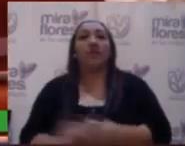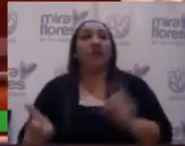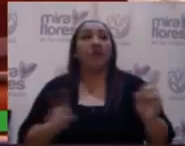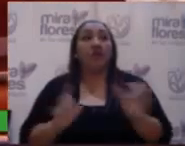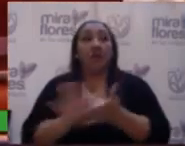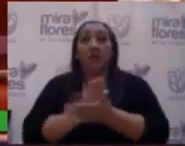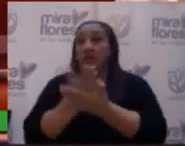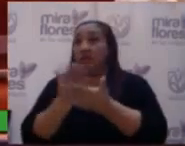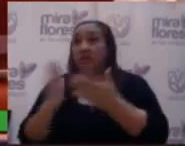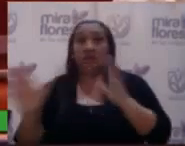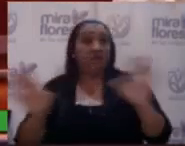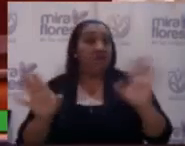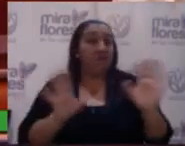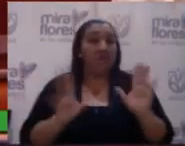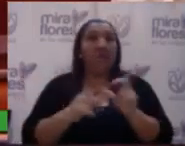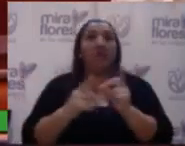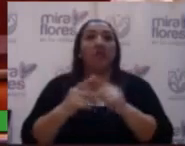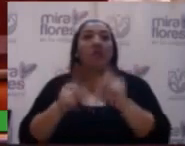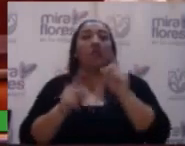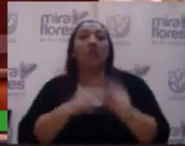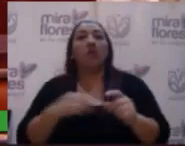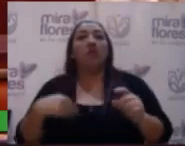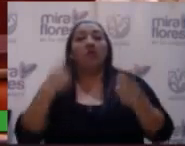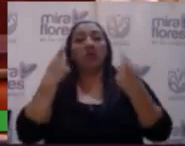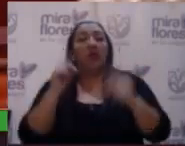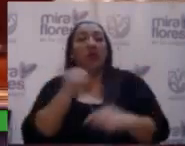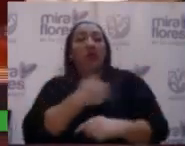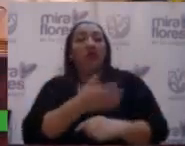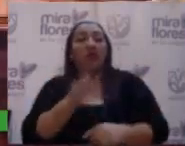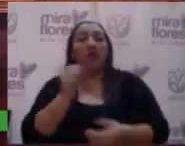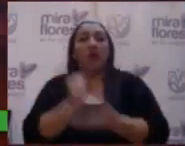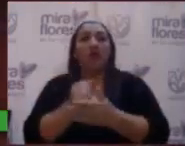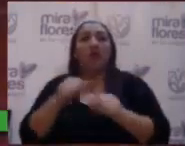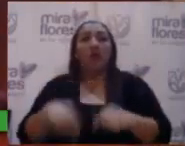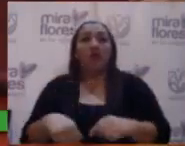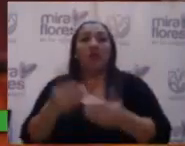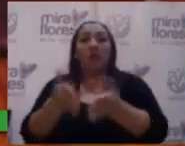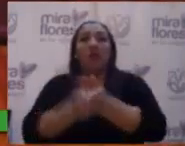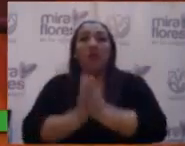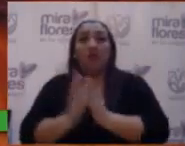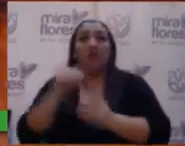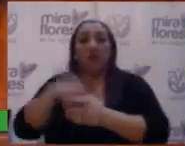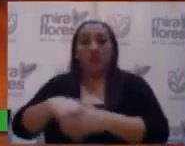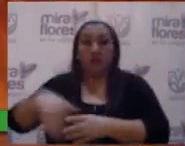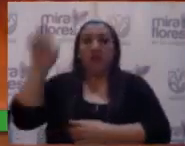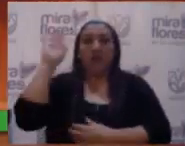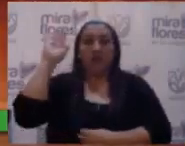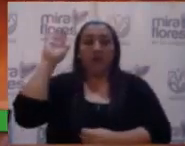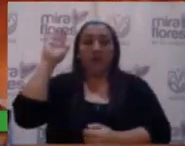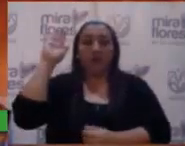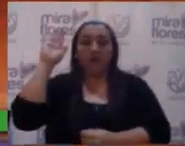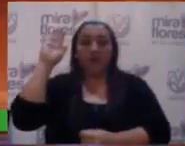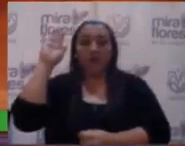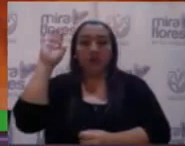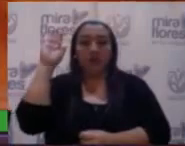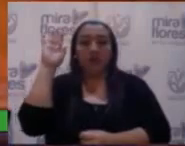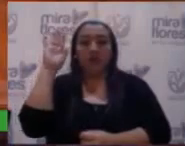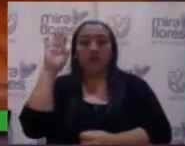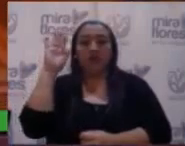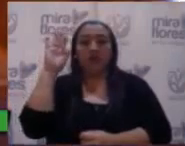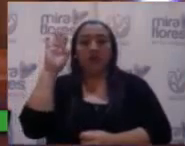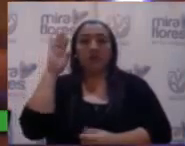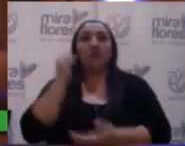si no tenemos debate procedemos a votar aquellos miembros del consejo que estén a favor de aprobar esta solicitud Si van a empezarlo en señal de conformidad